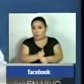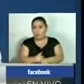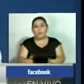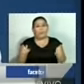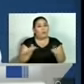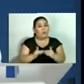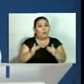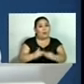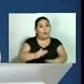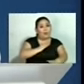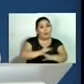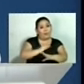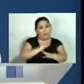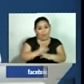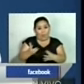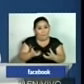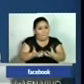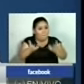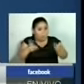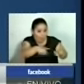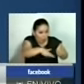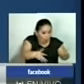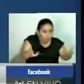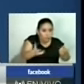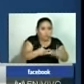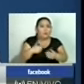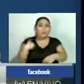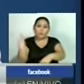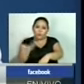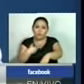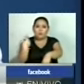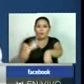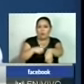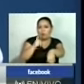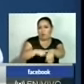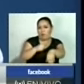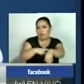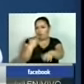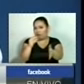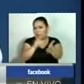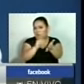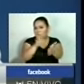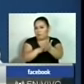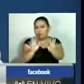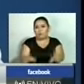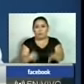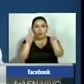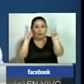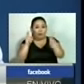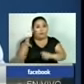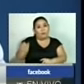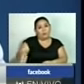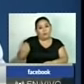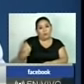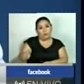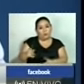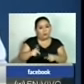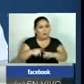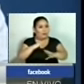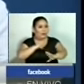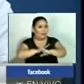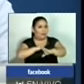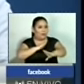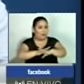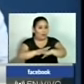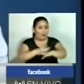acumule gente. Nosotros hemos propuesto horarios escalonados, especialmente también por el sistema de transporte público, para evitar que